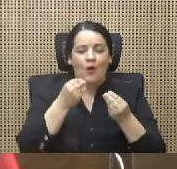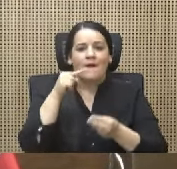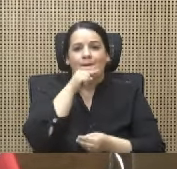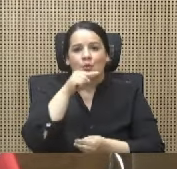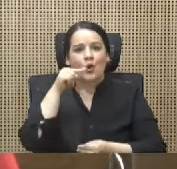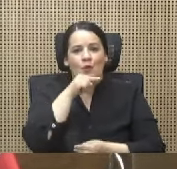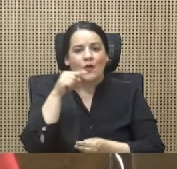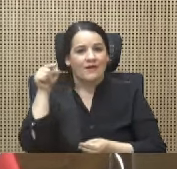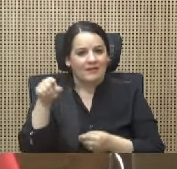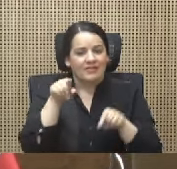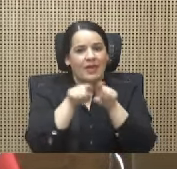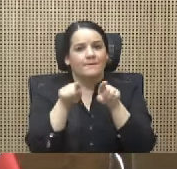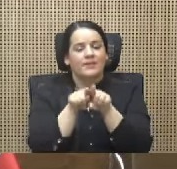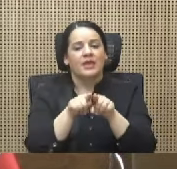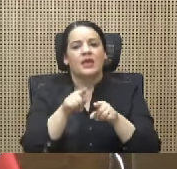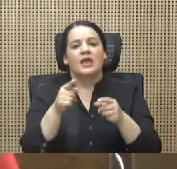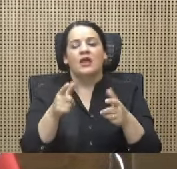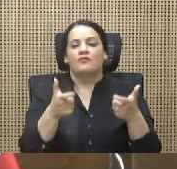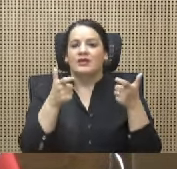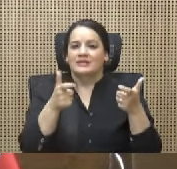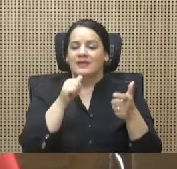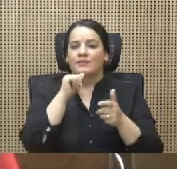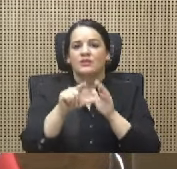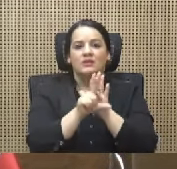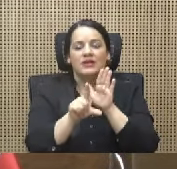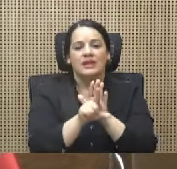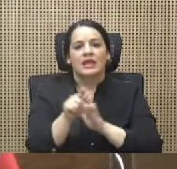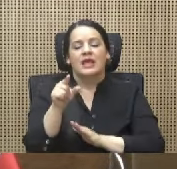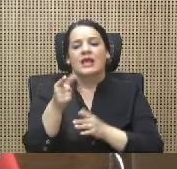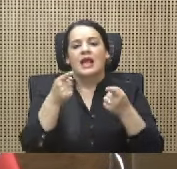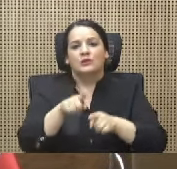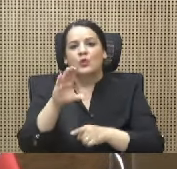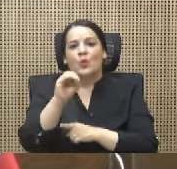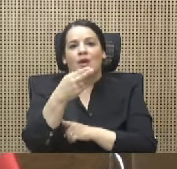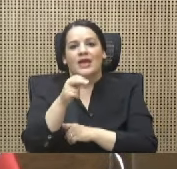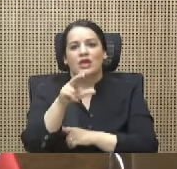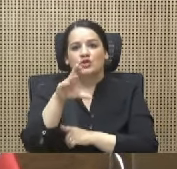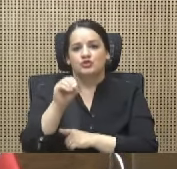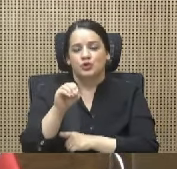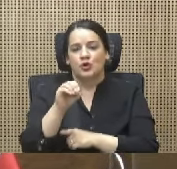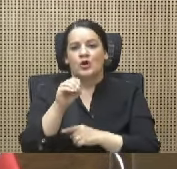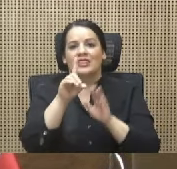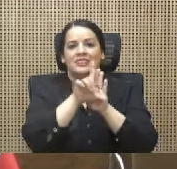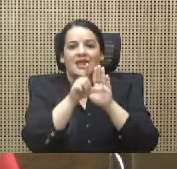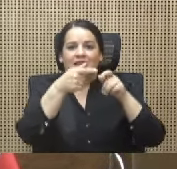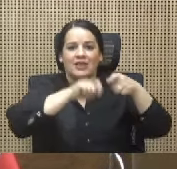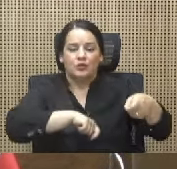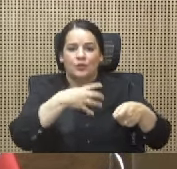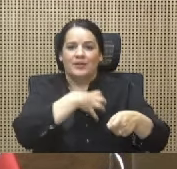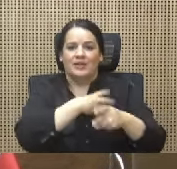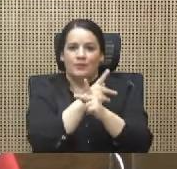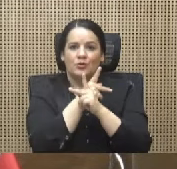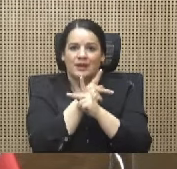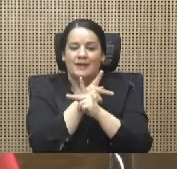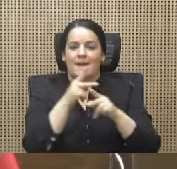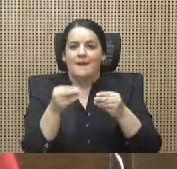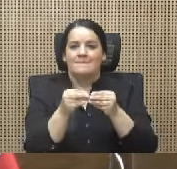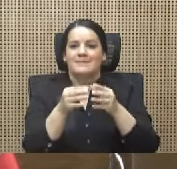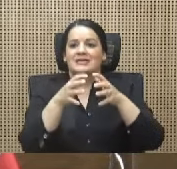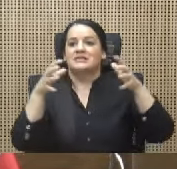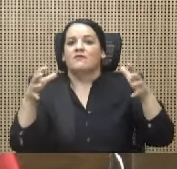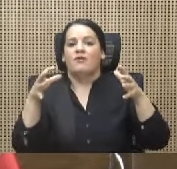de la función pública, enriquecimiento ilícito, casos de cohecho, delitos patrimoniales cometidos en forma masiva, ya sea sucesiva